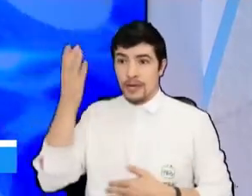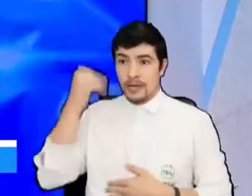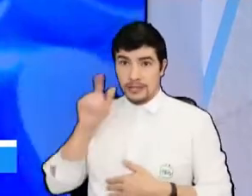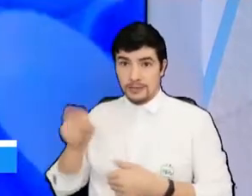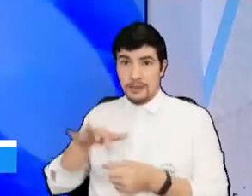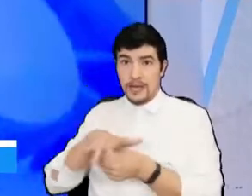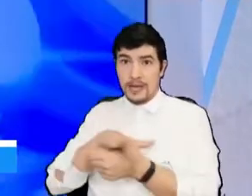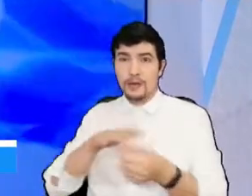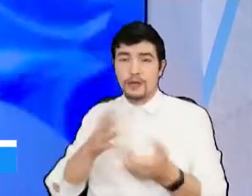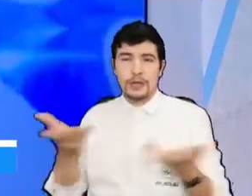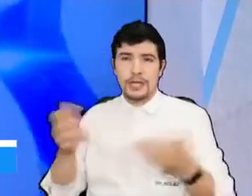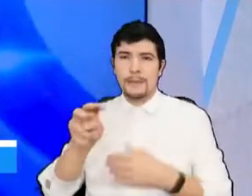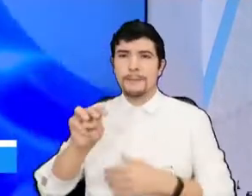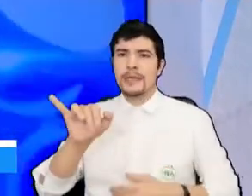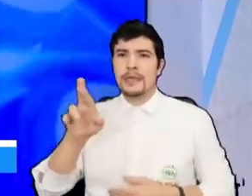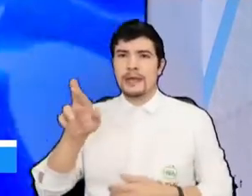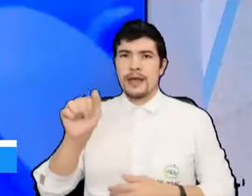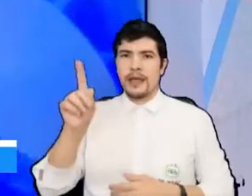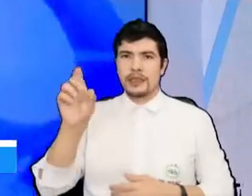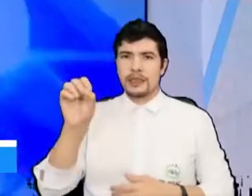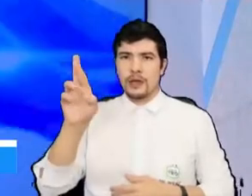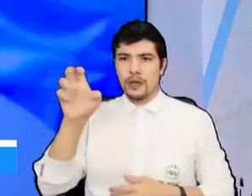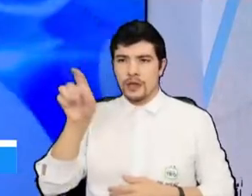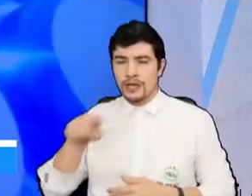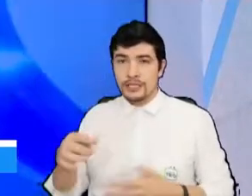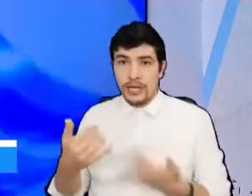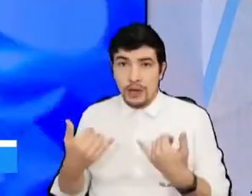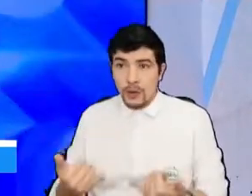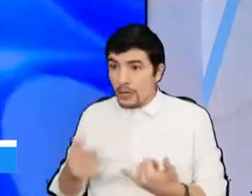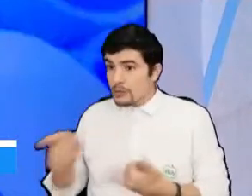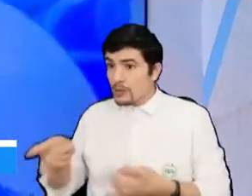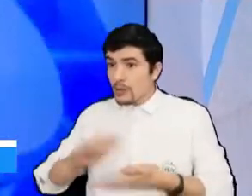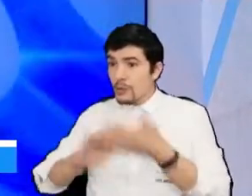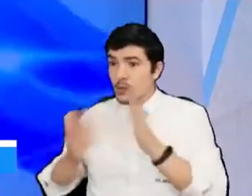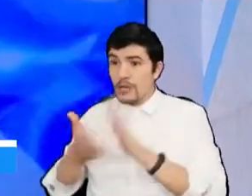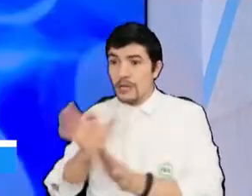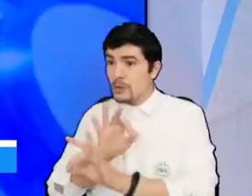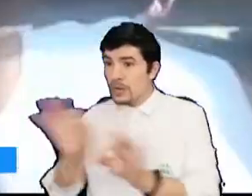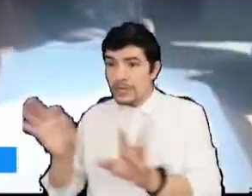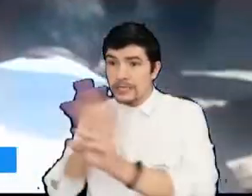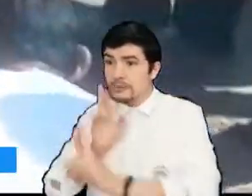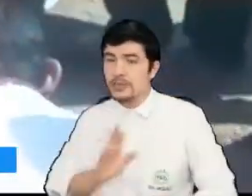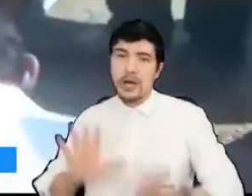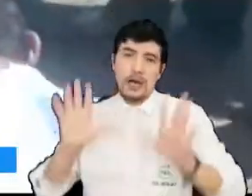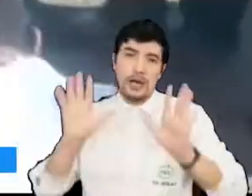Florida, al no tener ninguna respuesta, decidieron tomarse las vías de hecho.